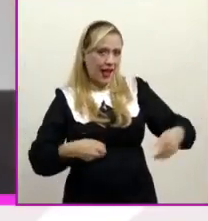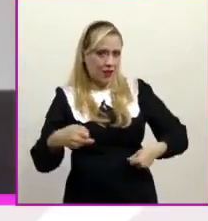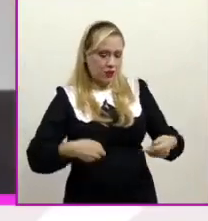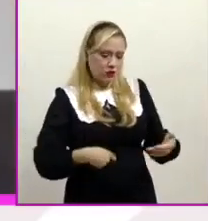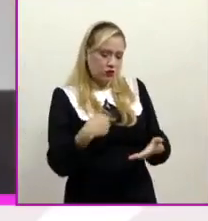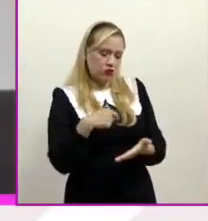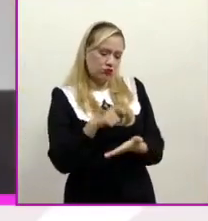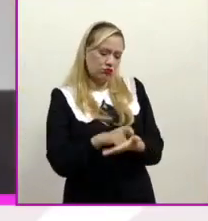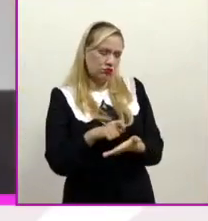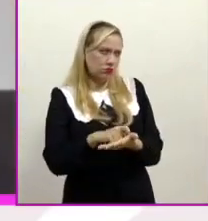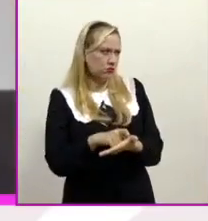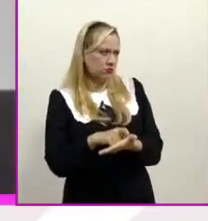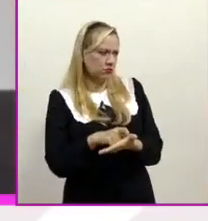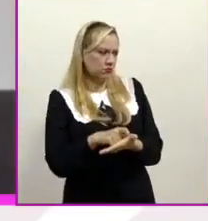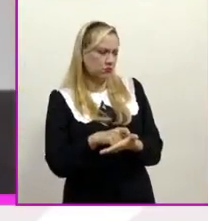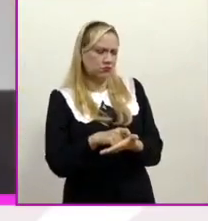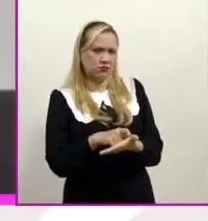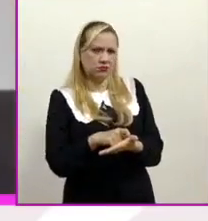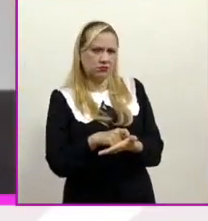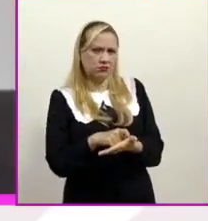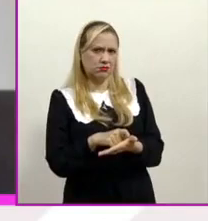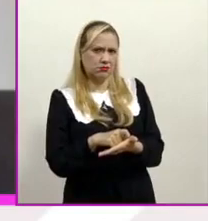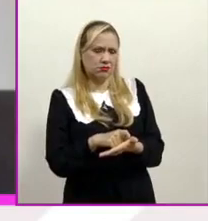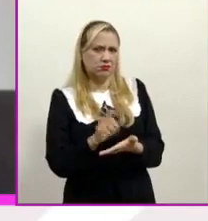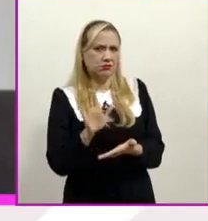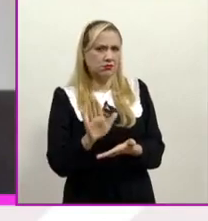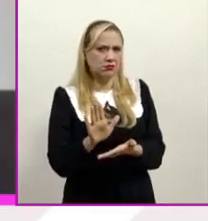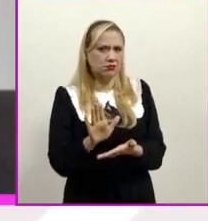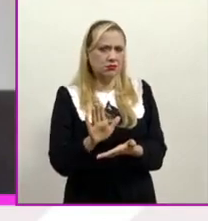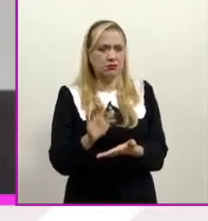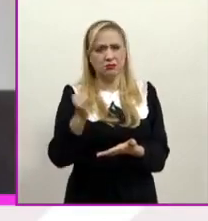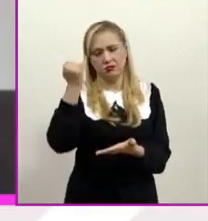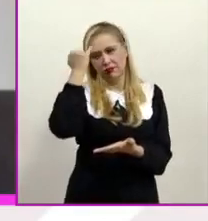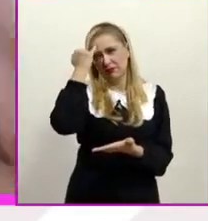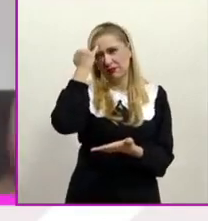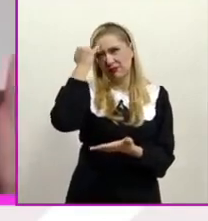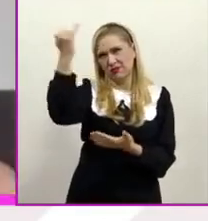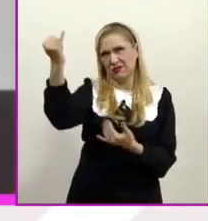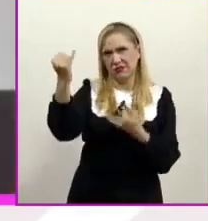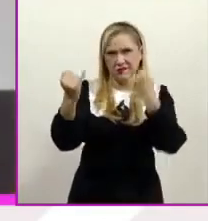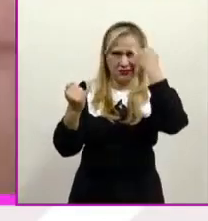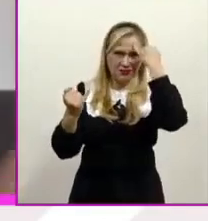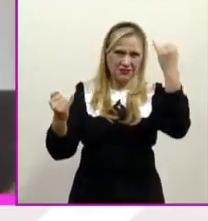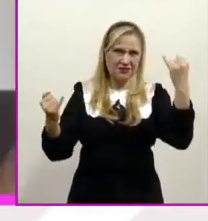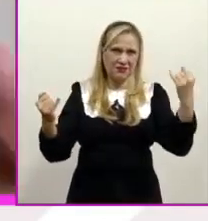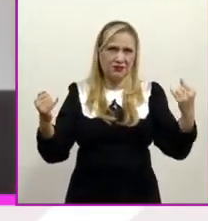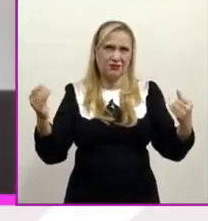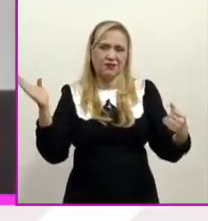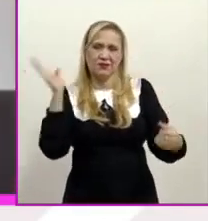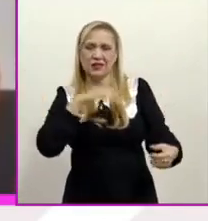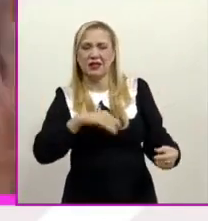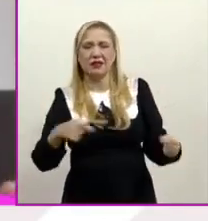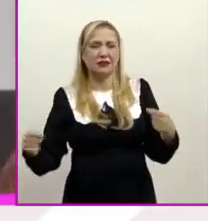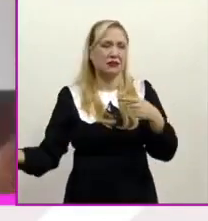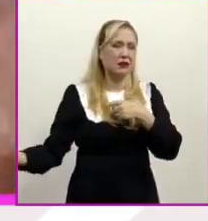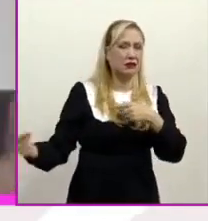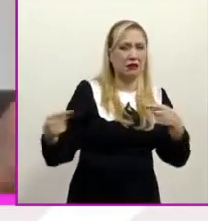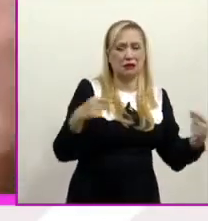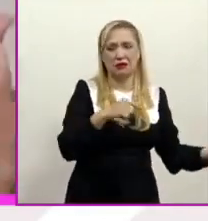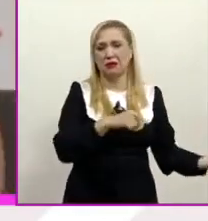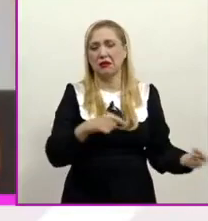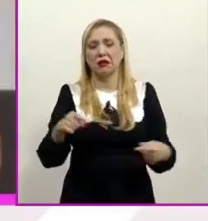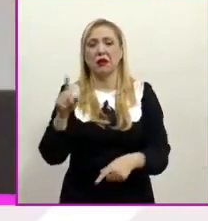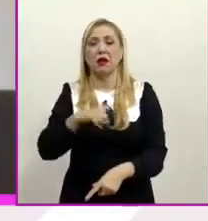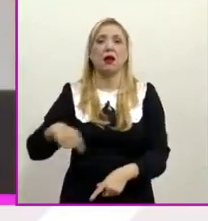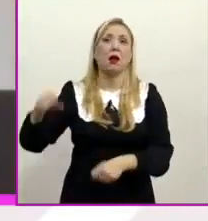cuestionándonos qué es un prejuicio, porque claro, se podrán pelear lo que quieran, el tiempo que quieran, con los luchadores sociales,